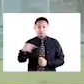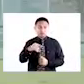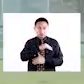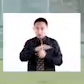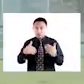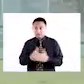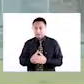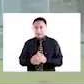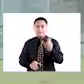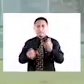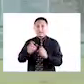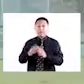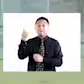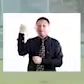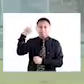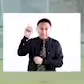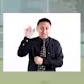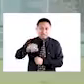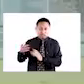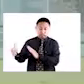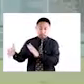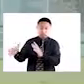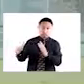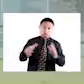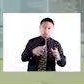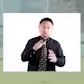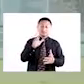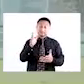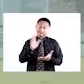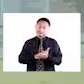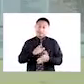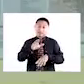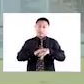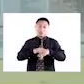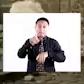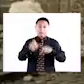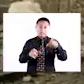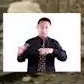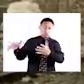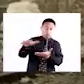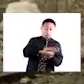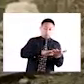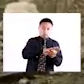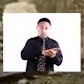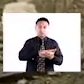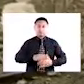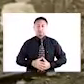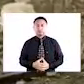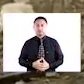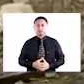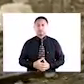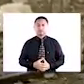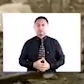menores, tuvieron todos decenas de miles de víctimas con la densidad poblacional de la época.